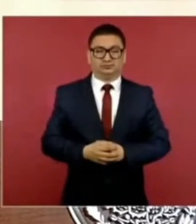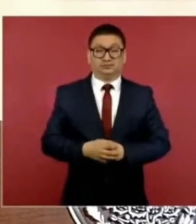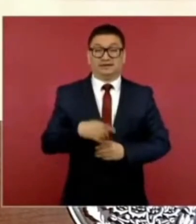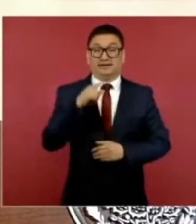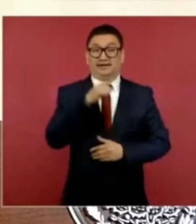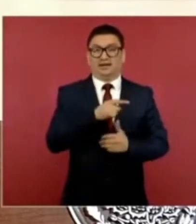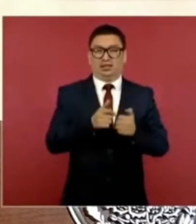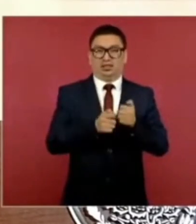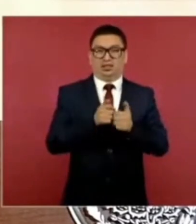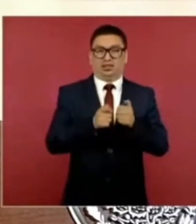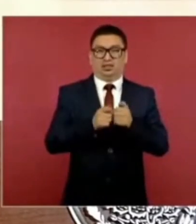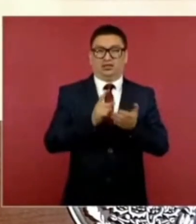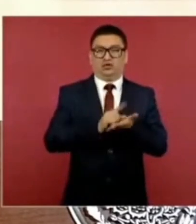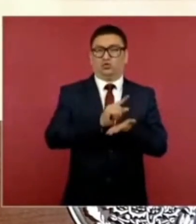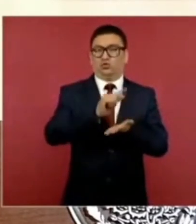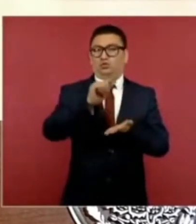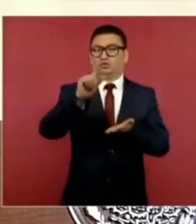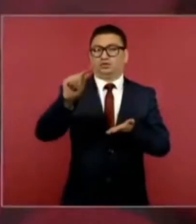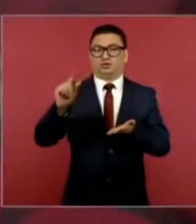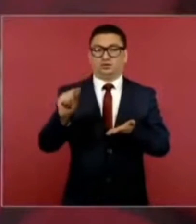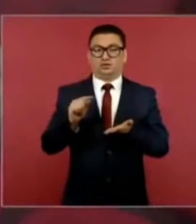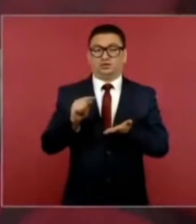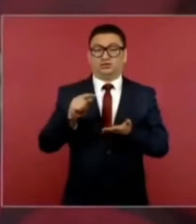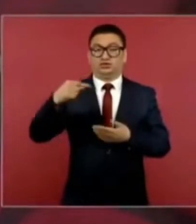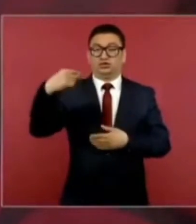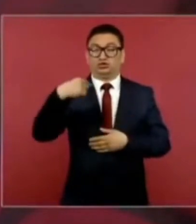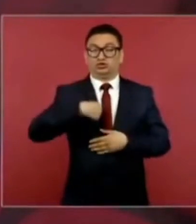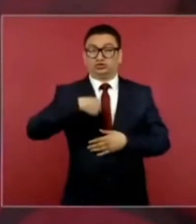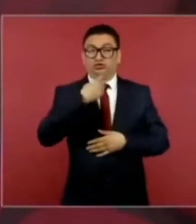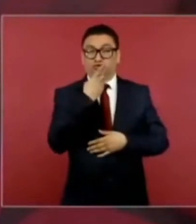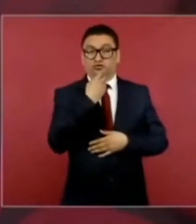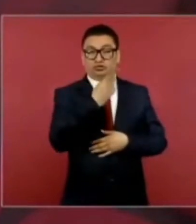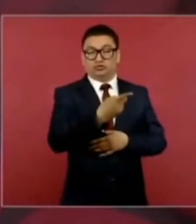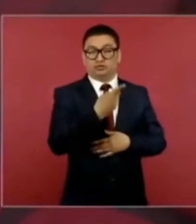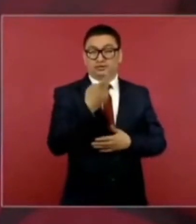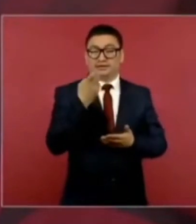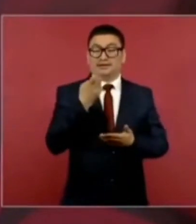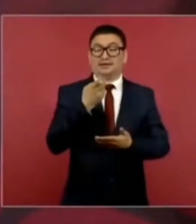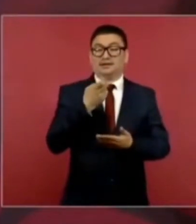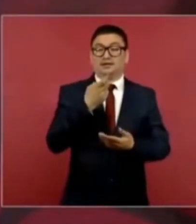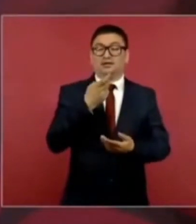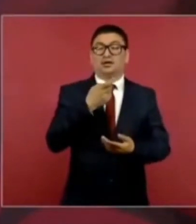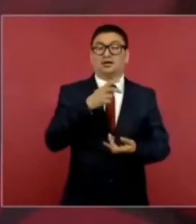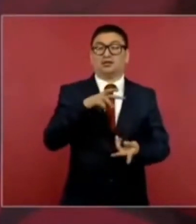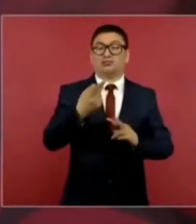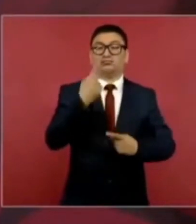Escribiendo en su Twitter de lo que yo estaba diciendo